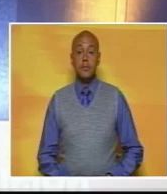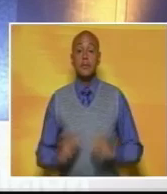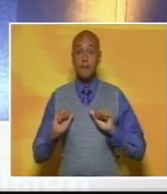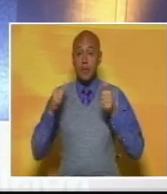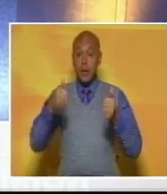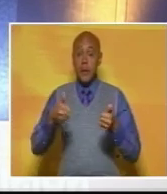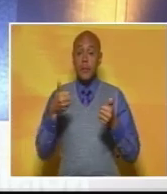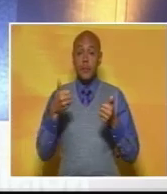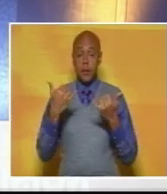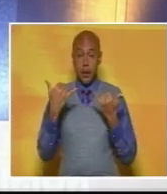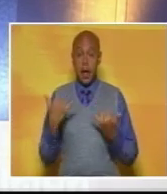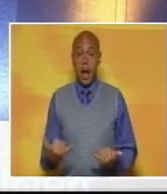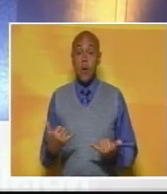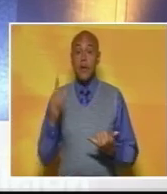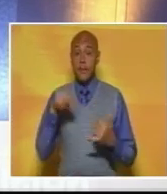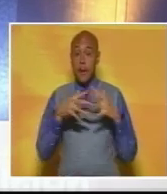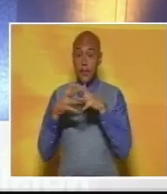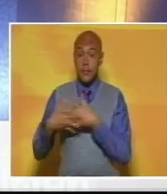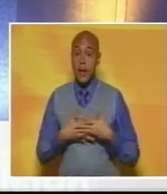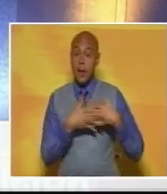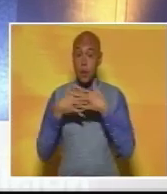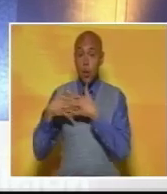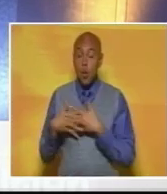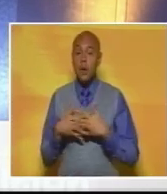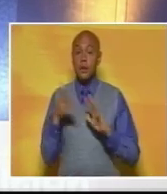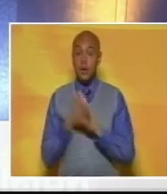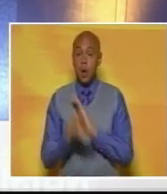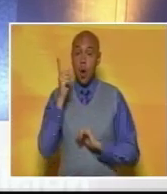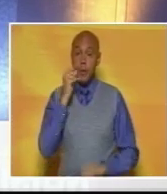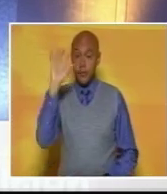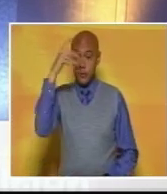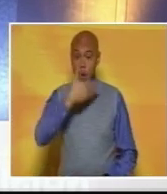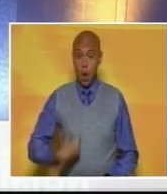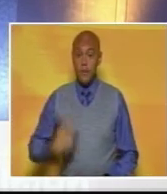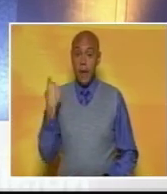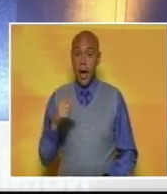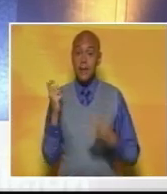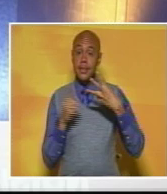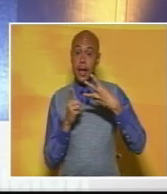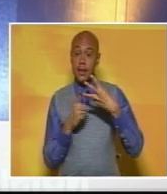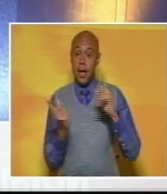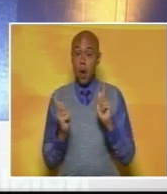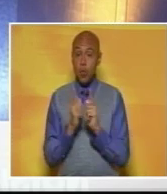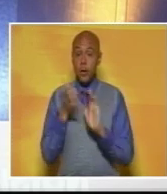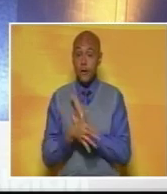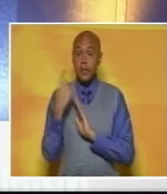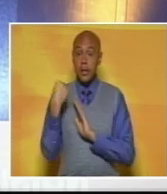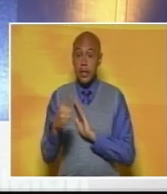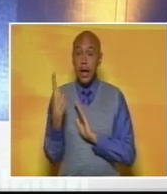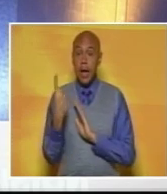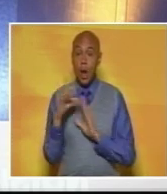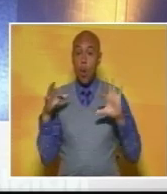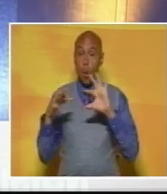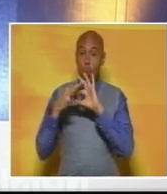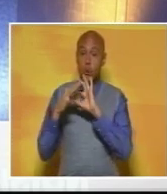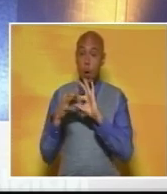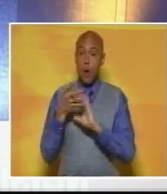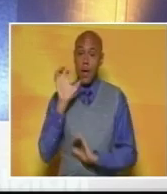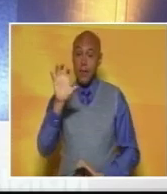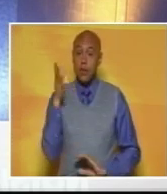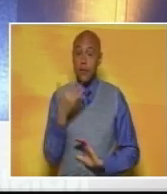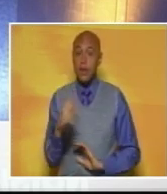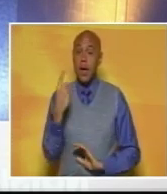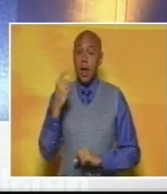Iniciamos el recorrido. En Estados Unidos, el presidente Donald Trump ofreció este martes su tercer discurso sobre el Estado de la Unión, el último informe de su